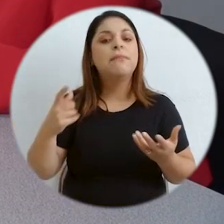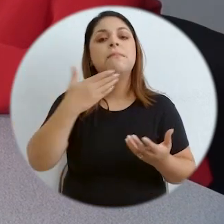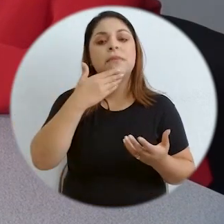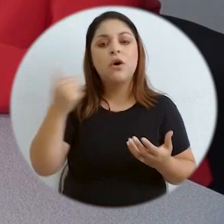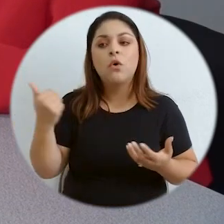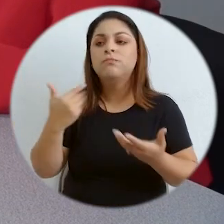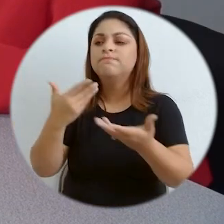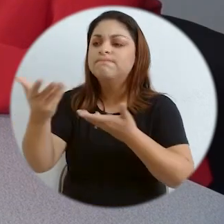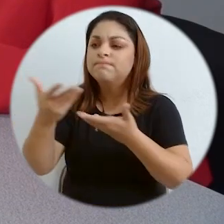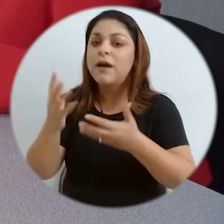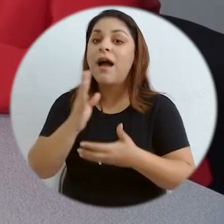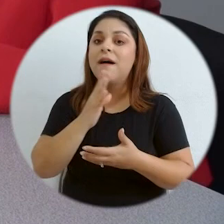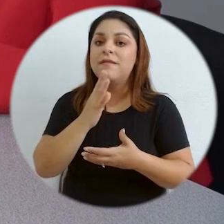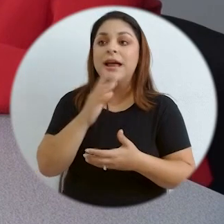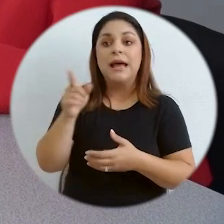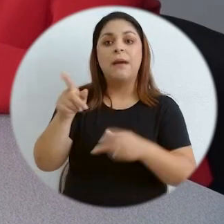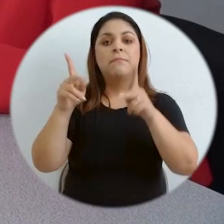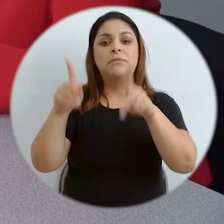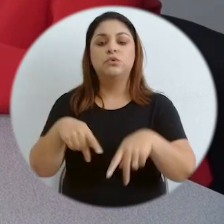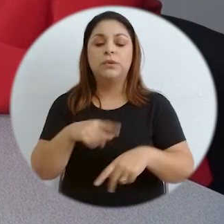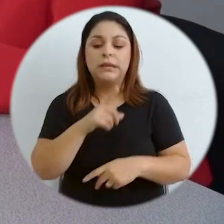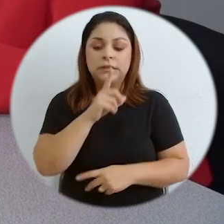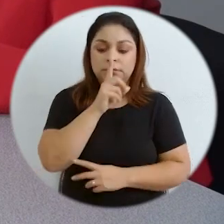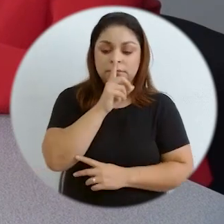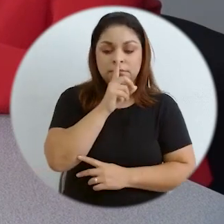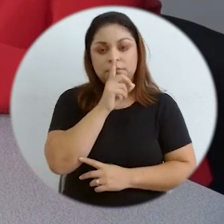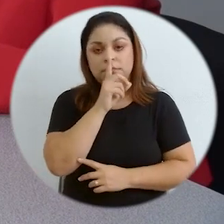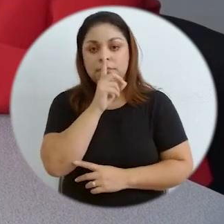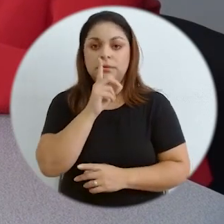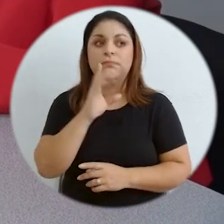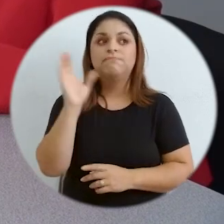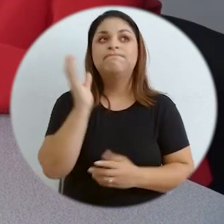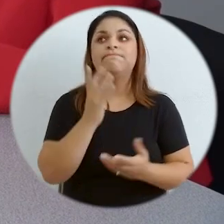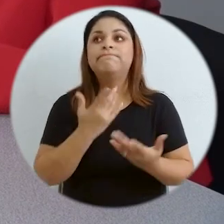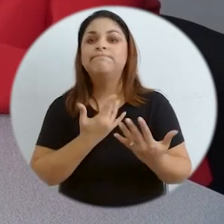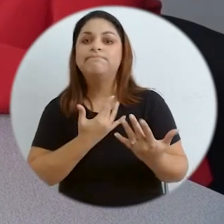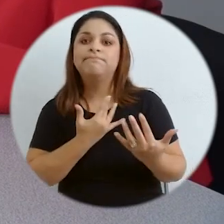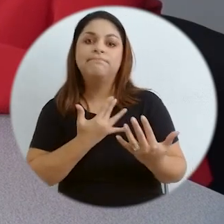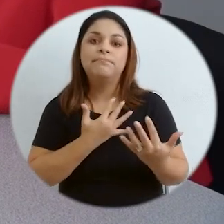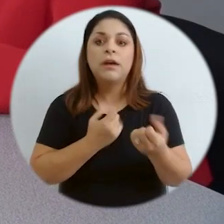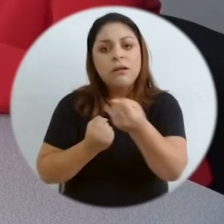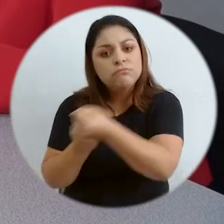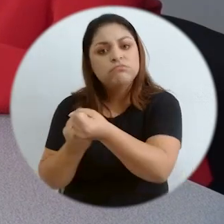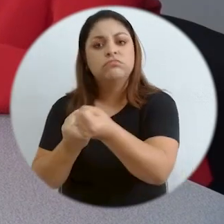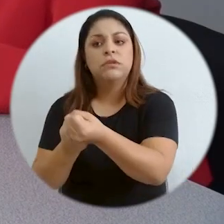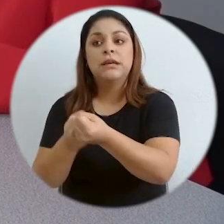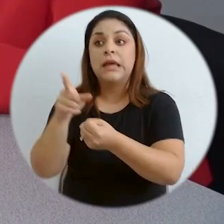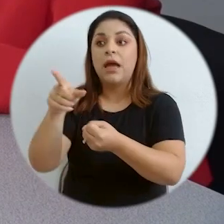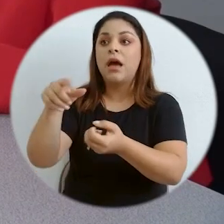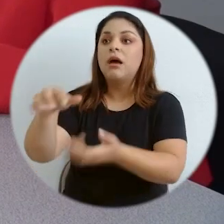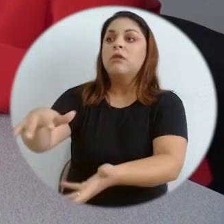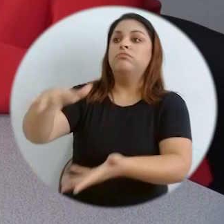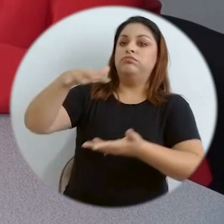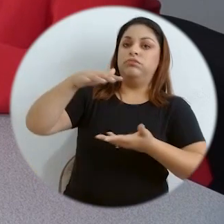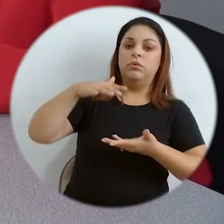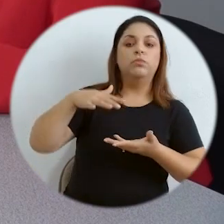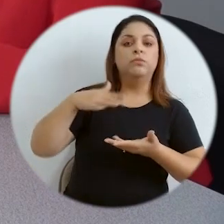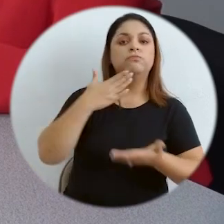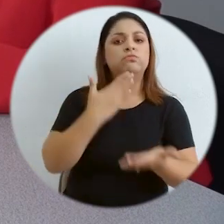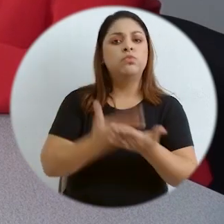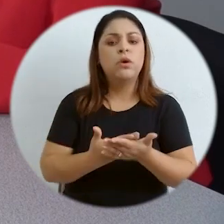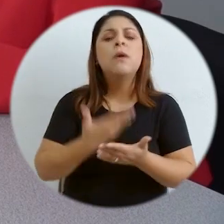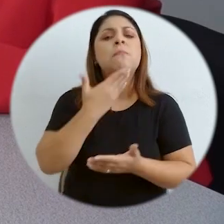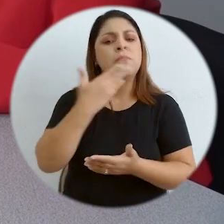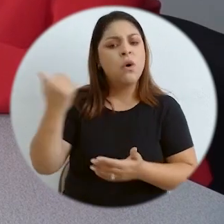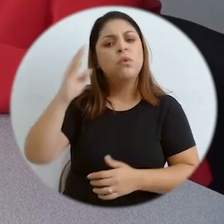bien como ese tipo de apoyo para poder desahogarse o expresarse. Entonces, a veces es importante preguntarlo de